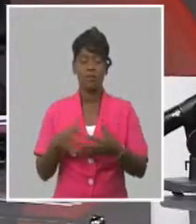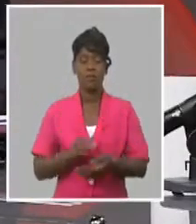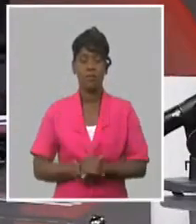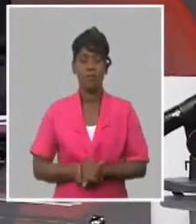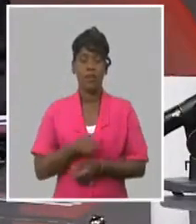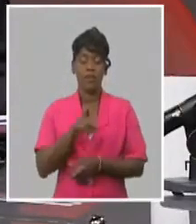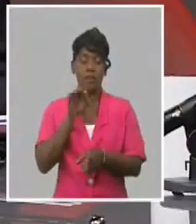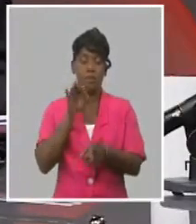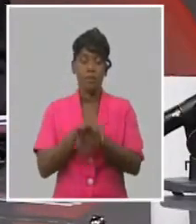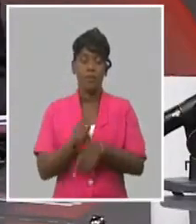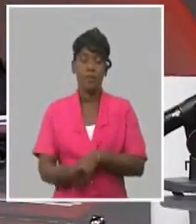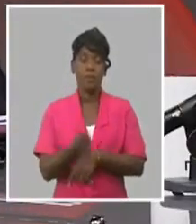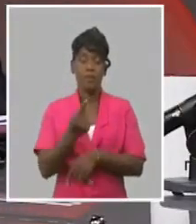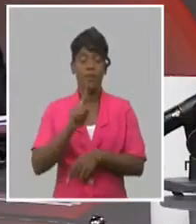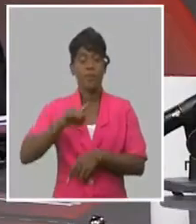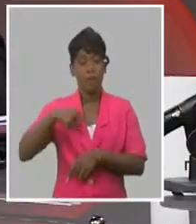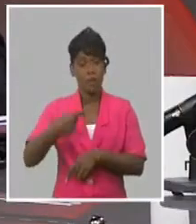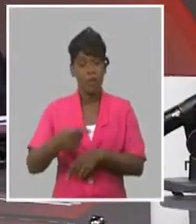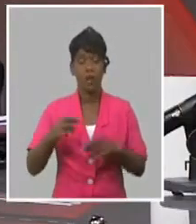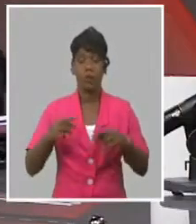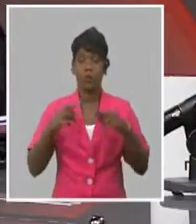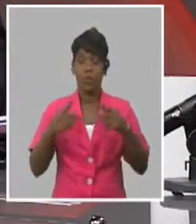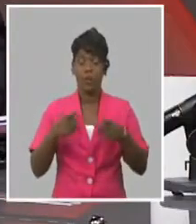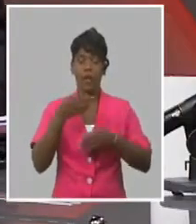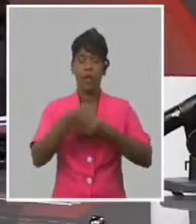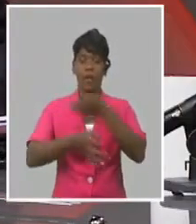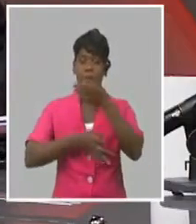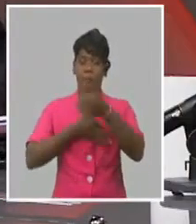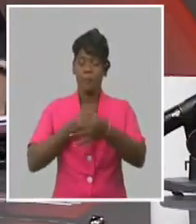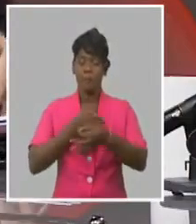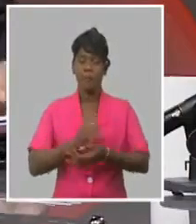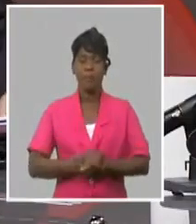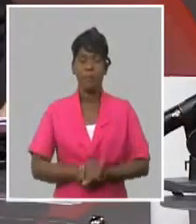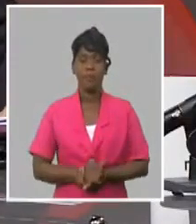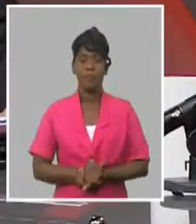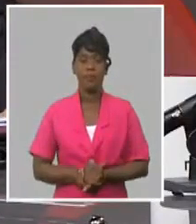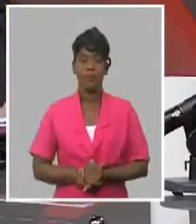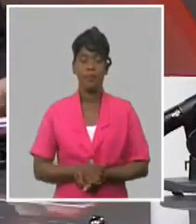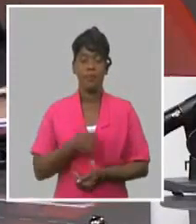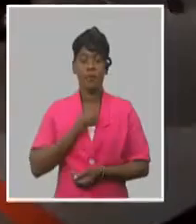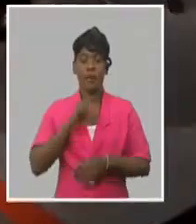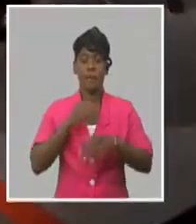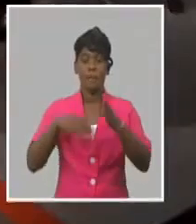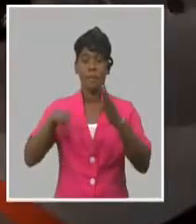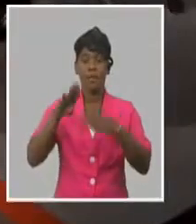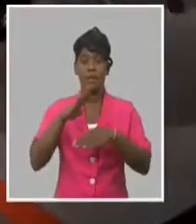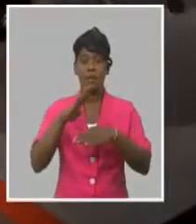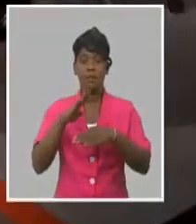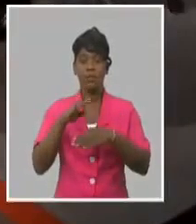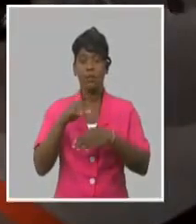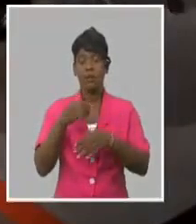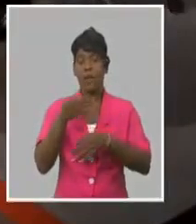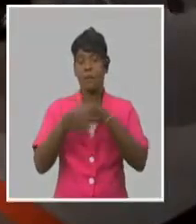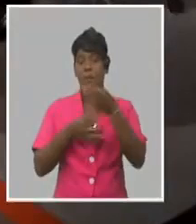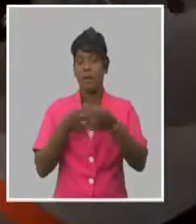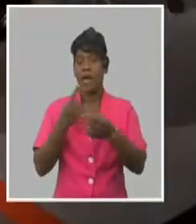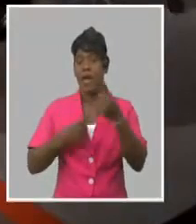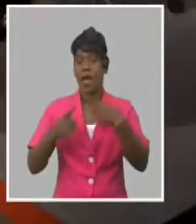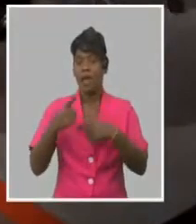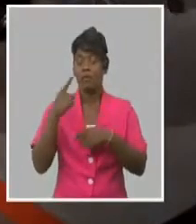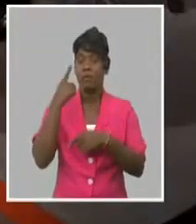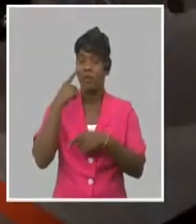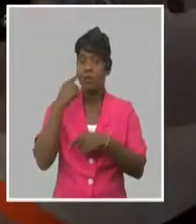formas, mañana vamos a tener una nueva sesión. Me gustaría, viceministro, una última apreciación de lo que